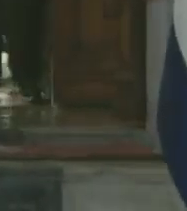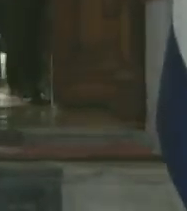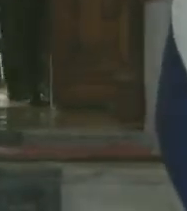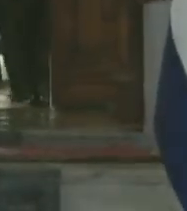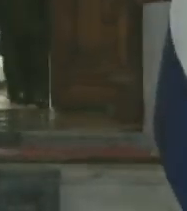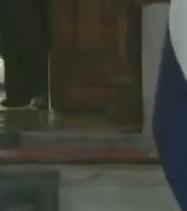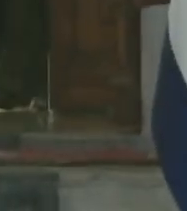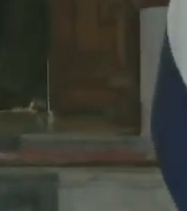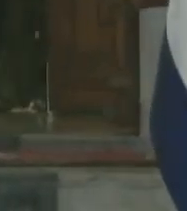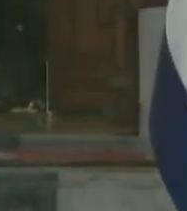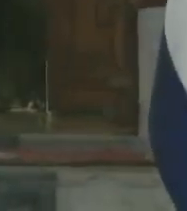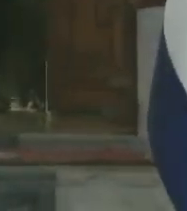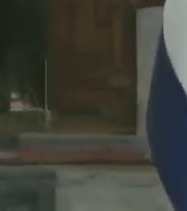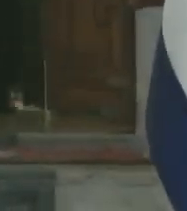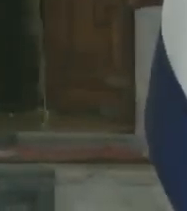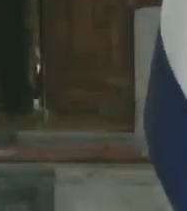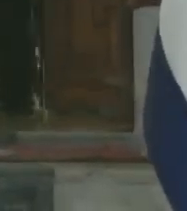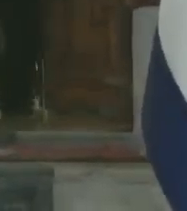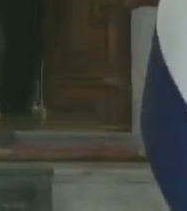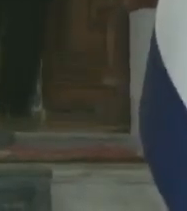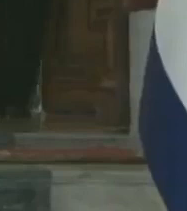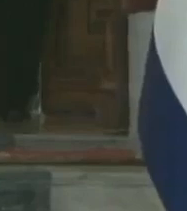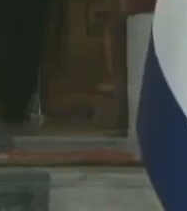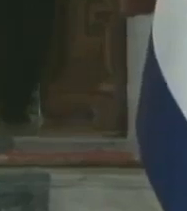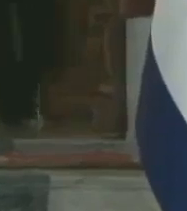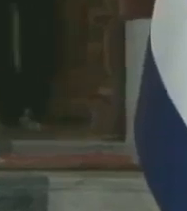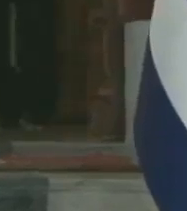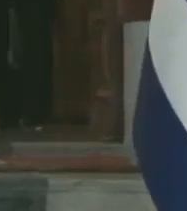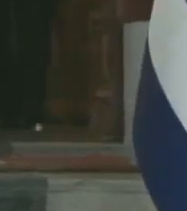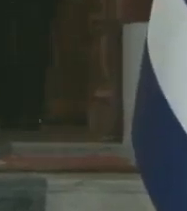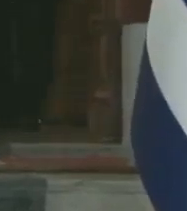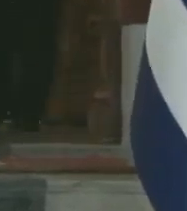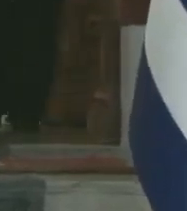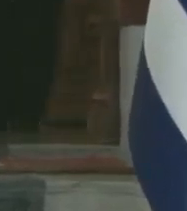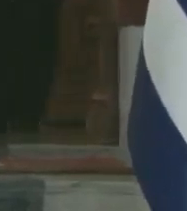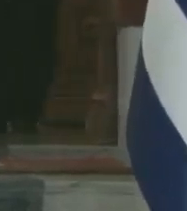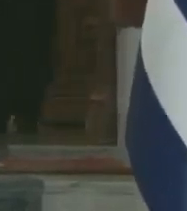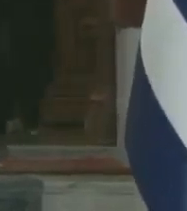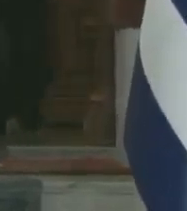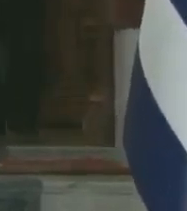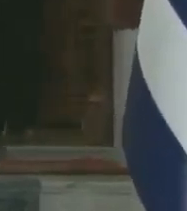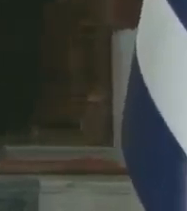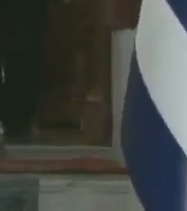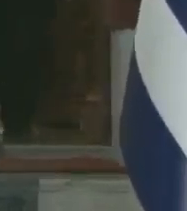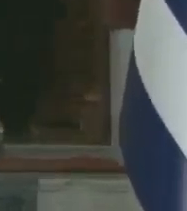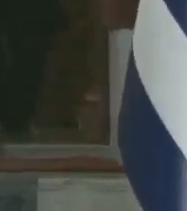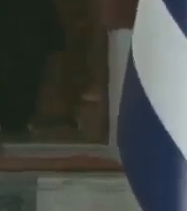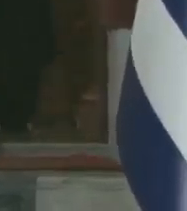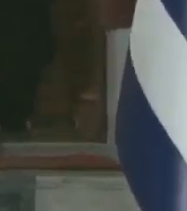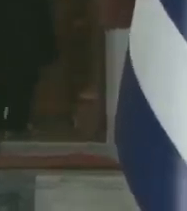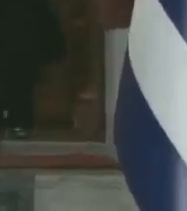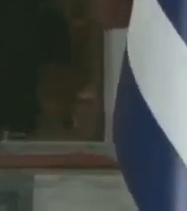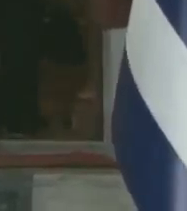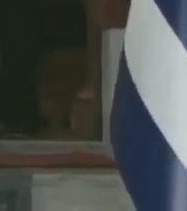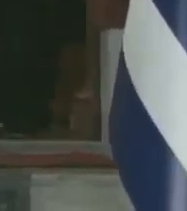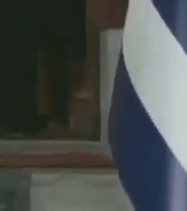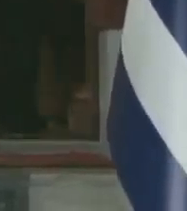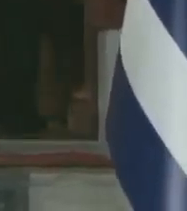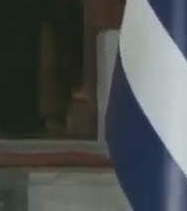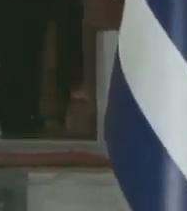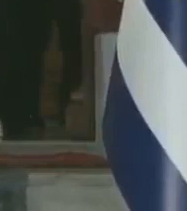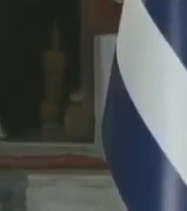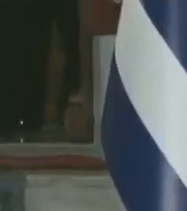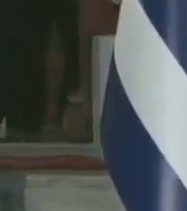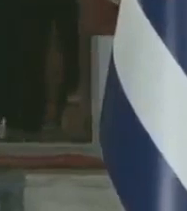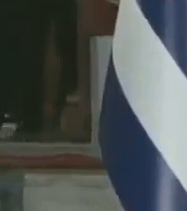de la República, Nicolás Maduro Moros, y el viceprimer ministro de la República de Cuba, Ricardo Cabrizas Ruiz, en lo que ha sido